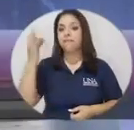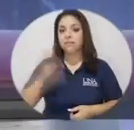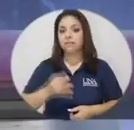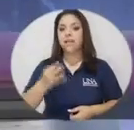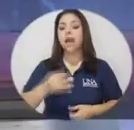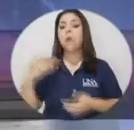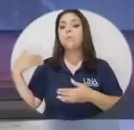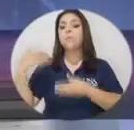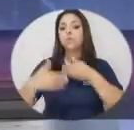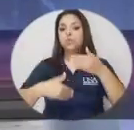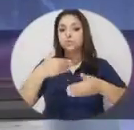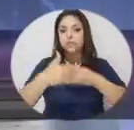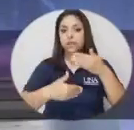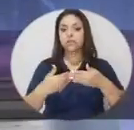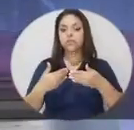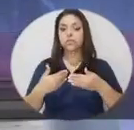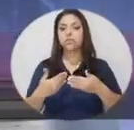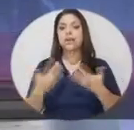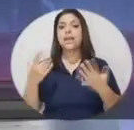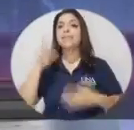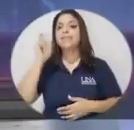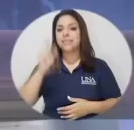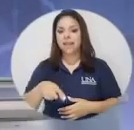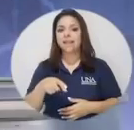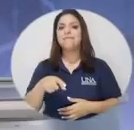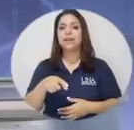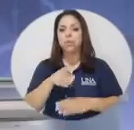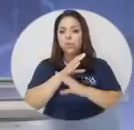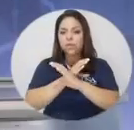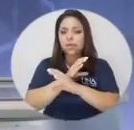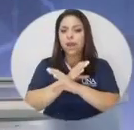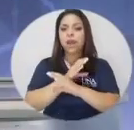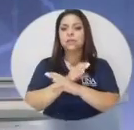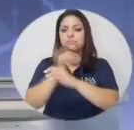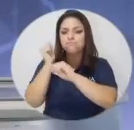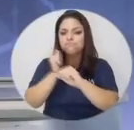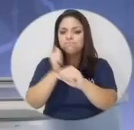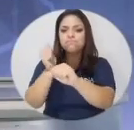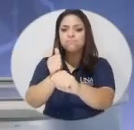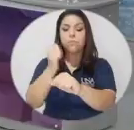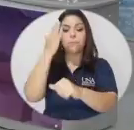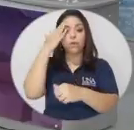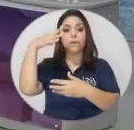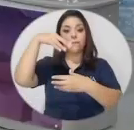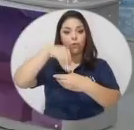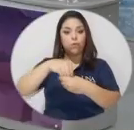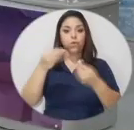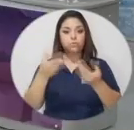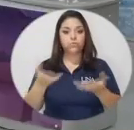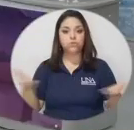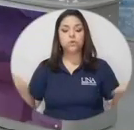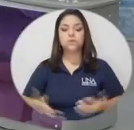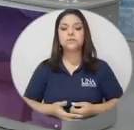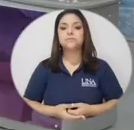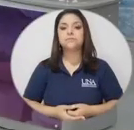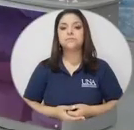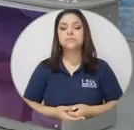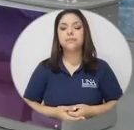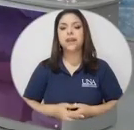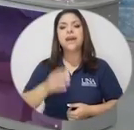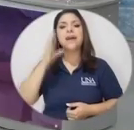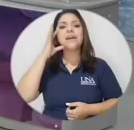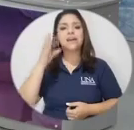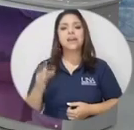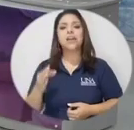Definitivamente un proceso que debe ser seguido siempre con cuidado por todo lo que involucra. Creo que el proceso